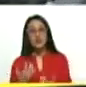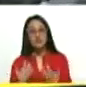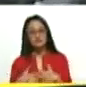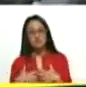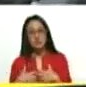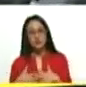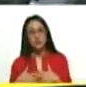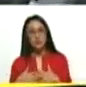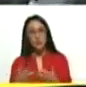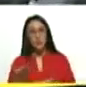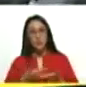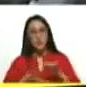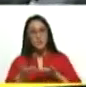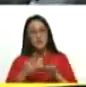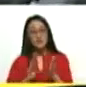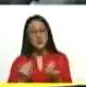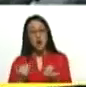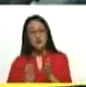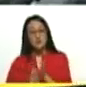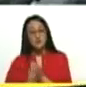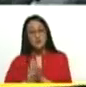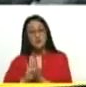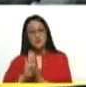industria, nuestro comercio crezca.